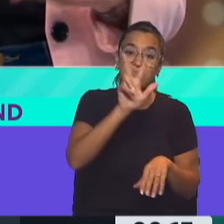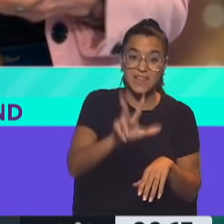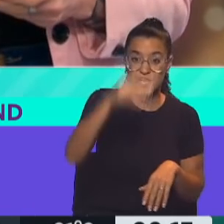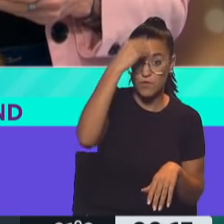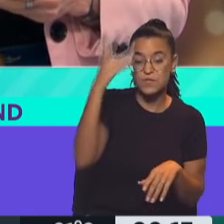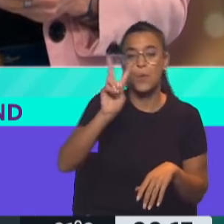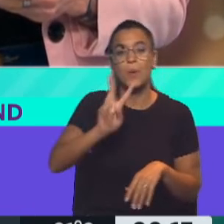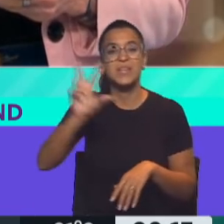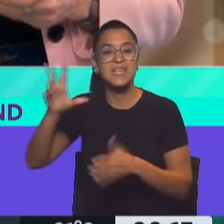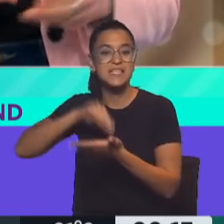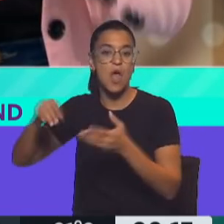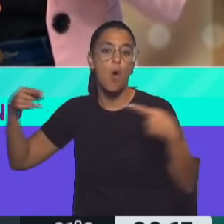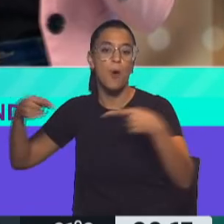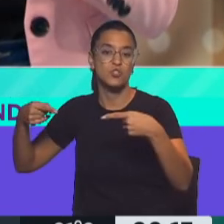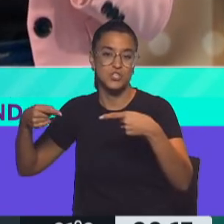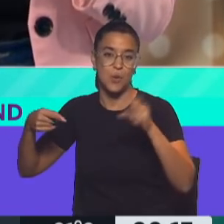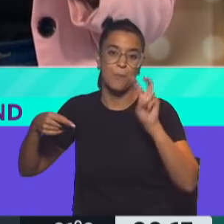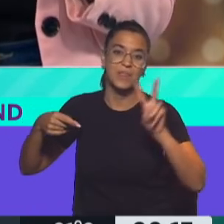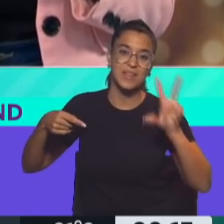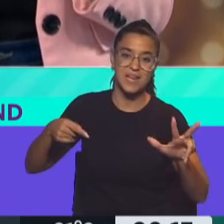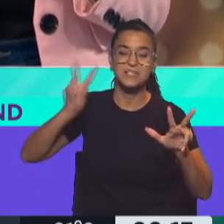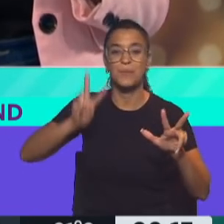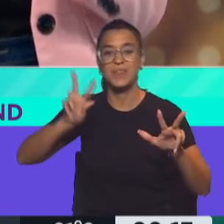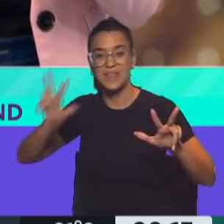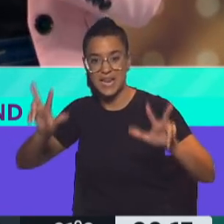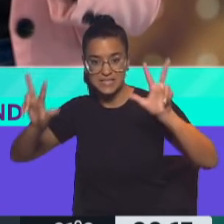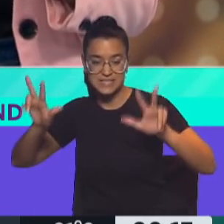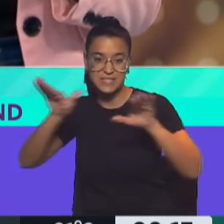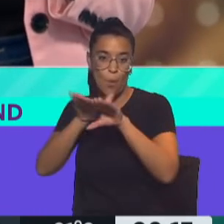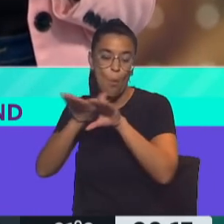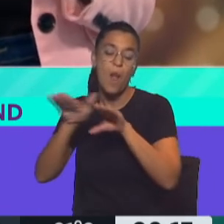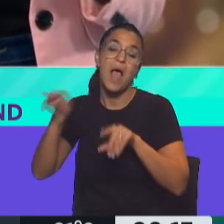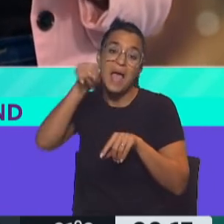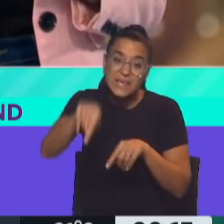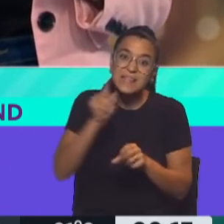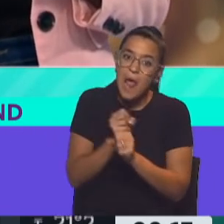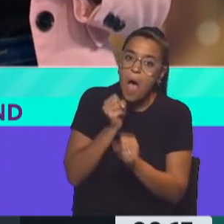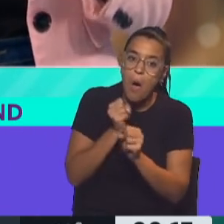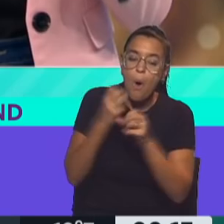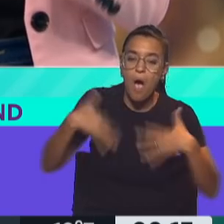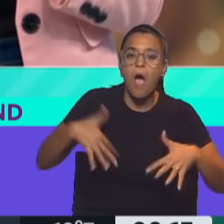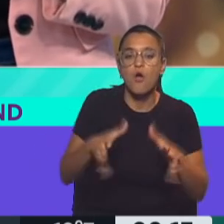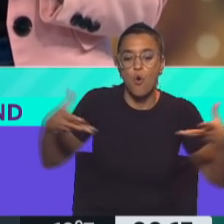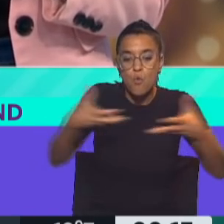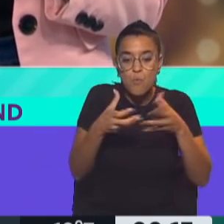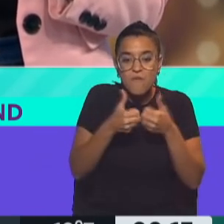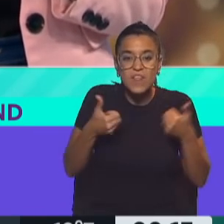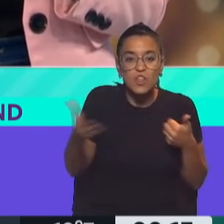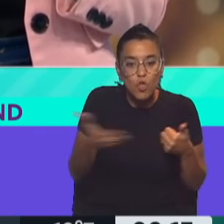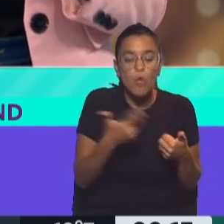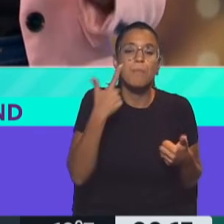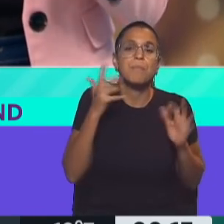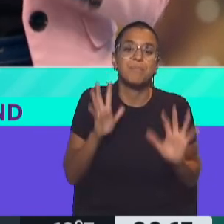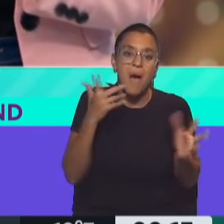23 senadores de la oposición y ahí también viene un trabajo fino por parte de el frente de todos para tratar entonces de